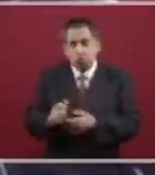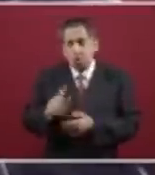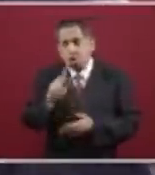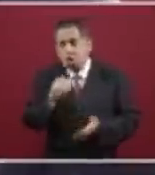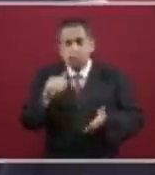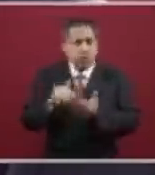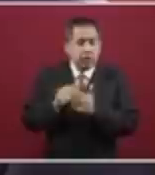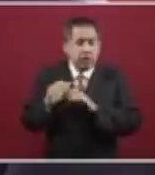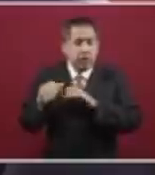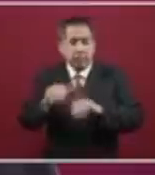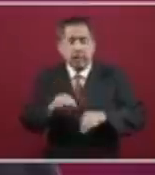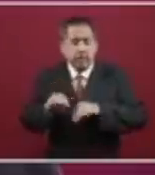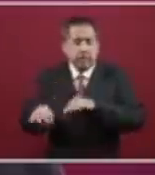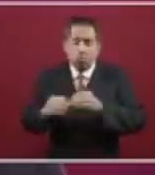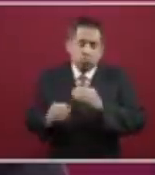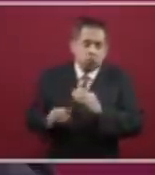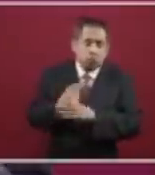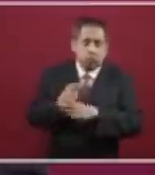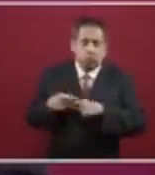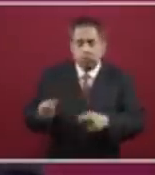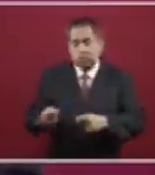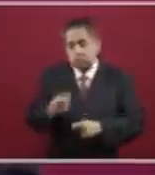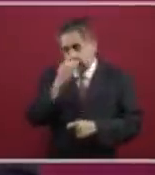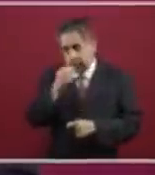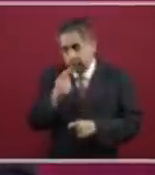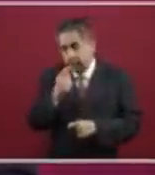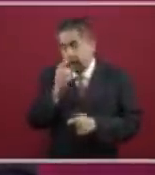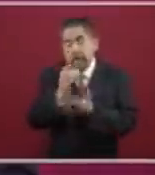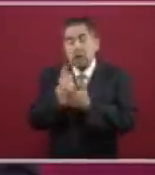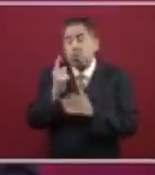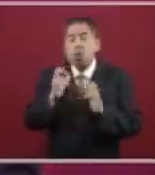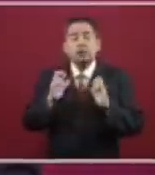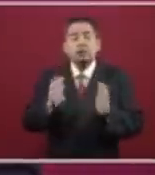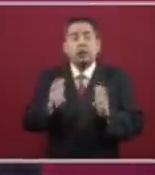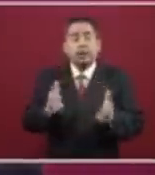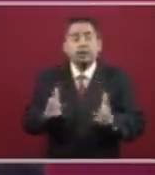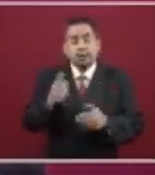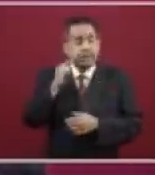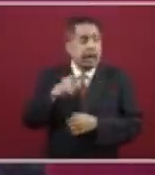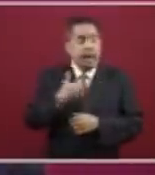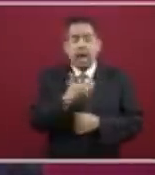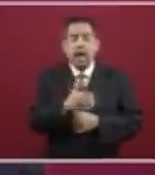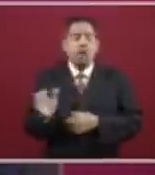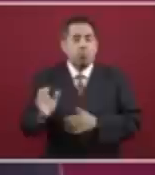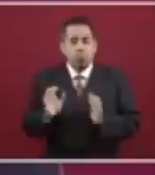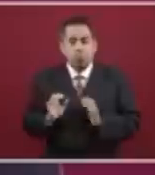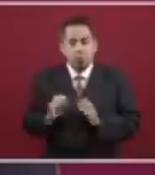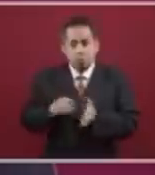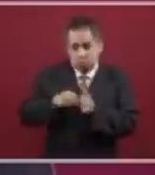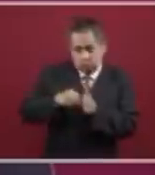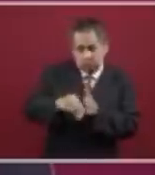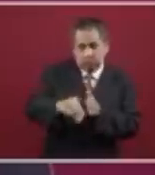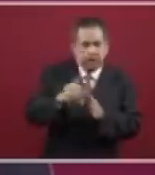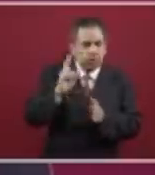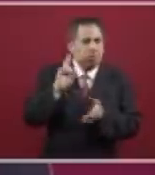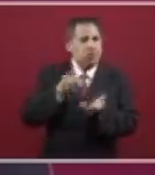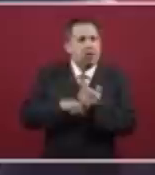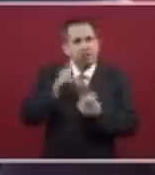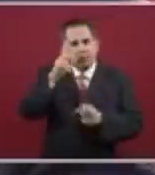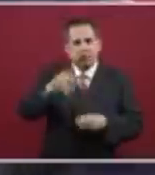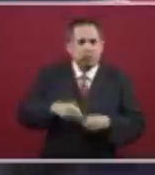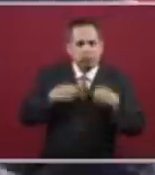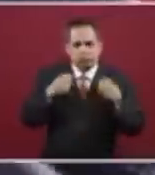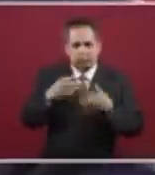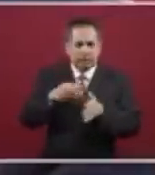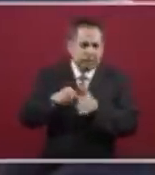80,000 empleos solo en Chiapas, en el campo, en el sembrando vida,